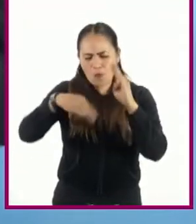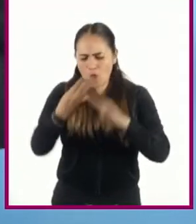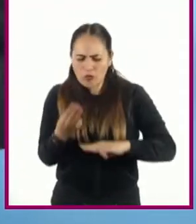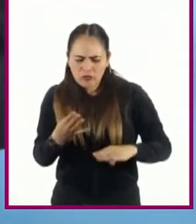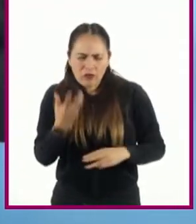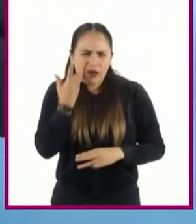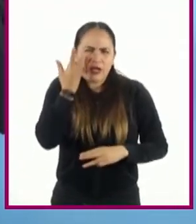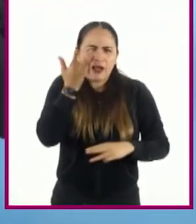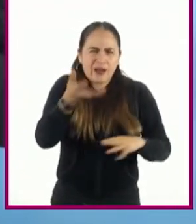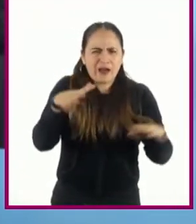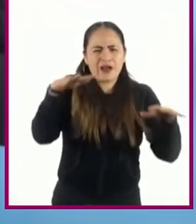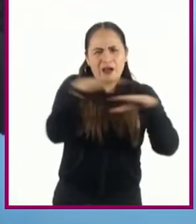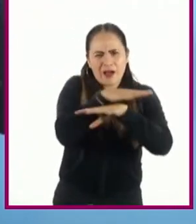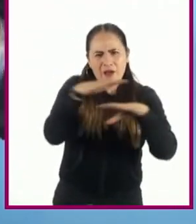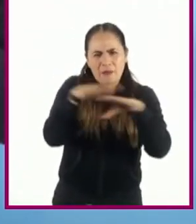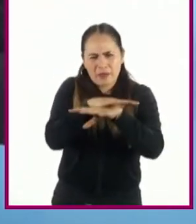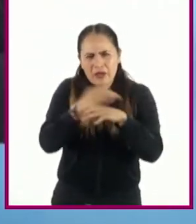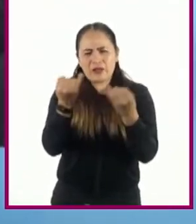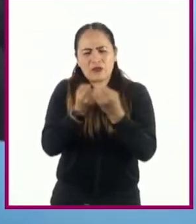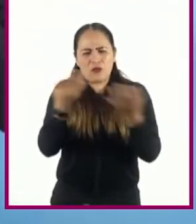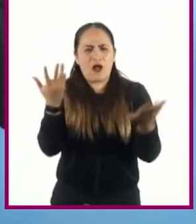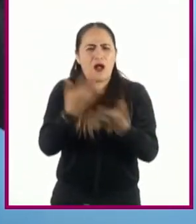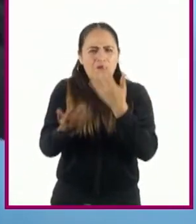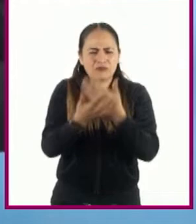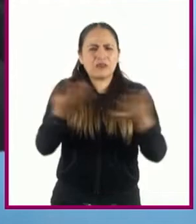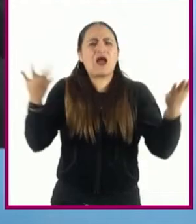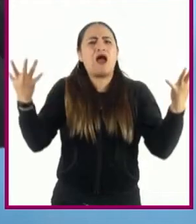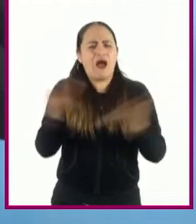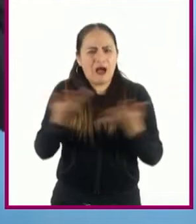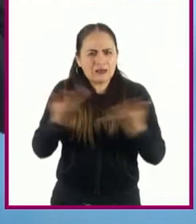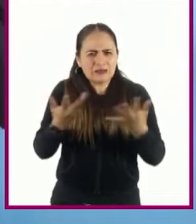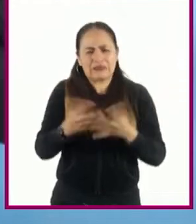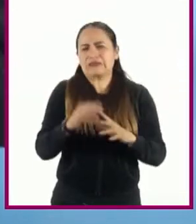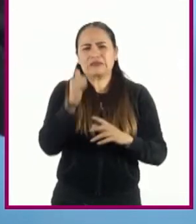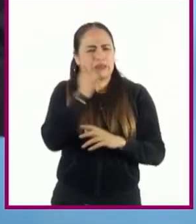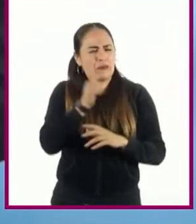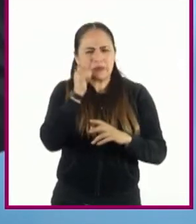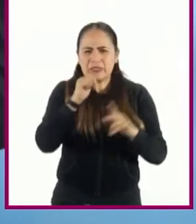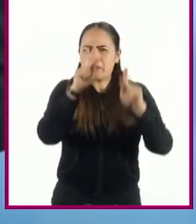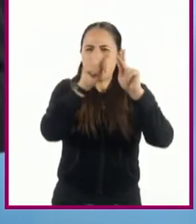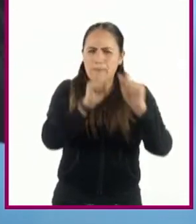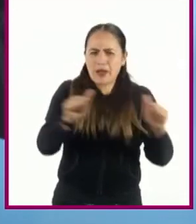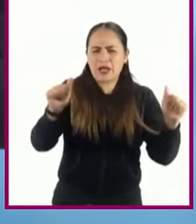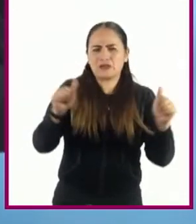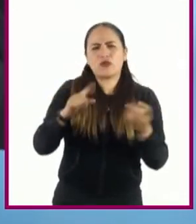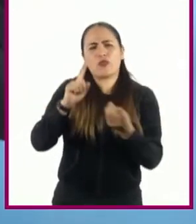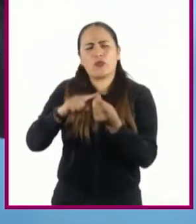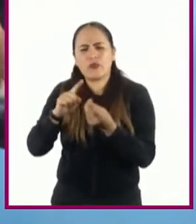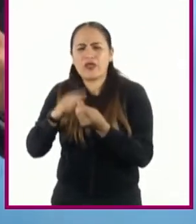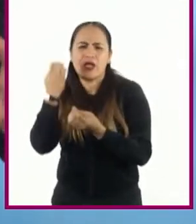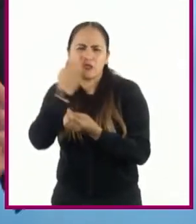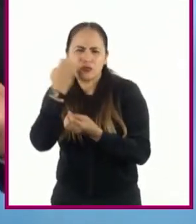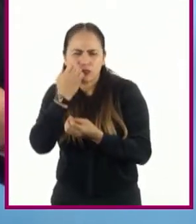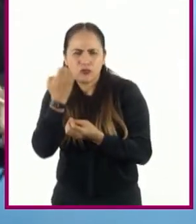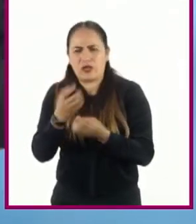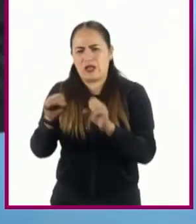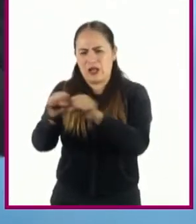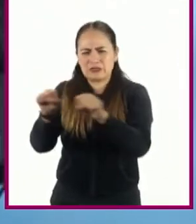a la obra en la construcción de la paz desde la escuela y desde su salón de clases con las y los